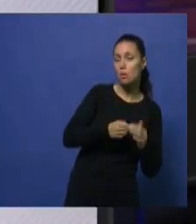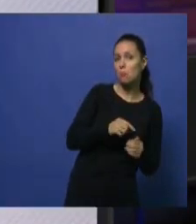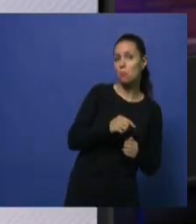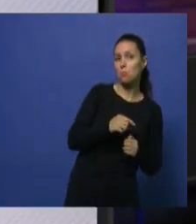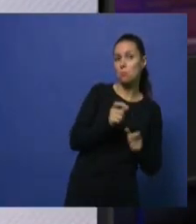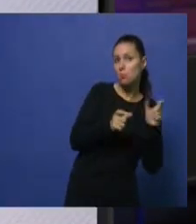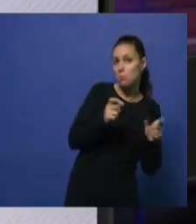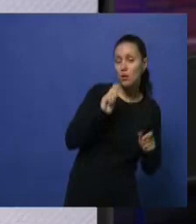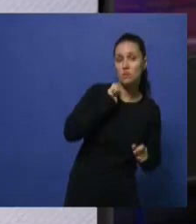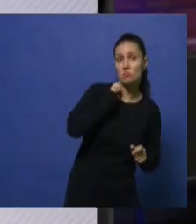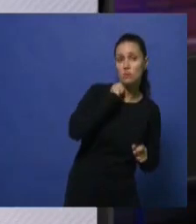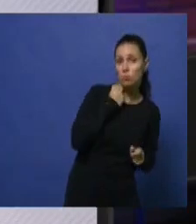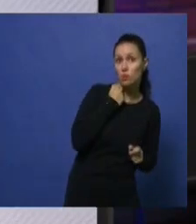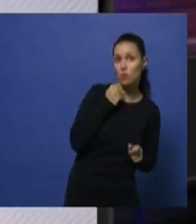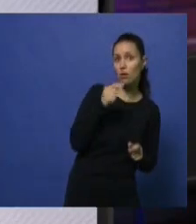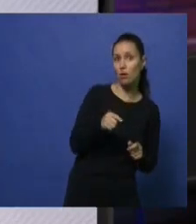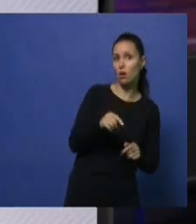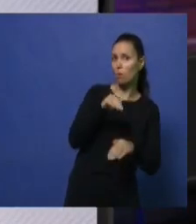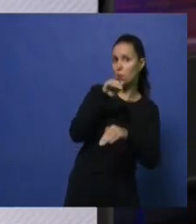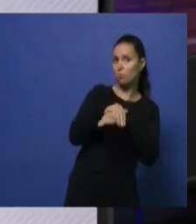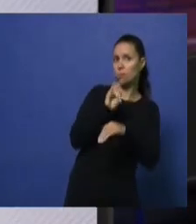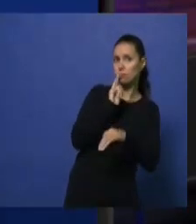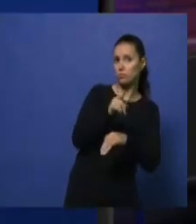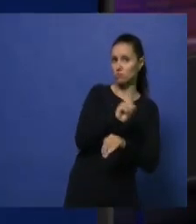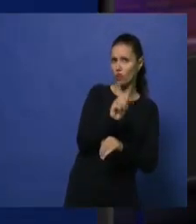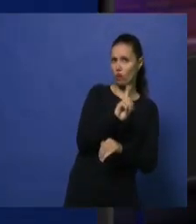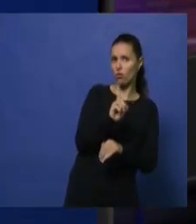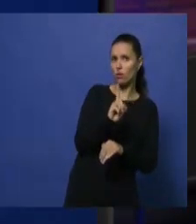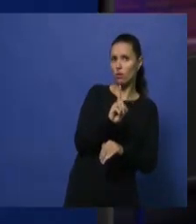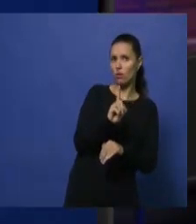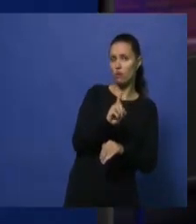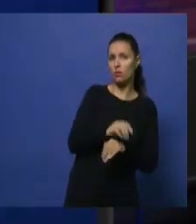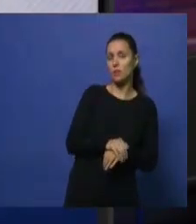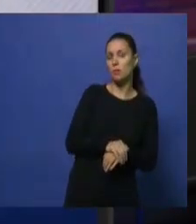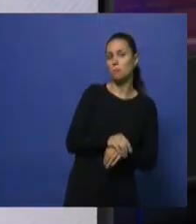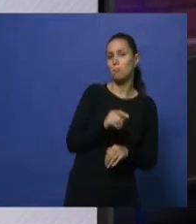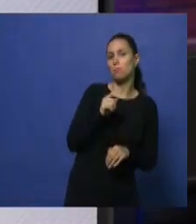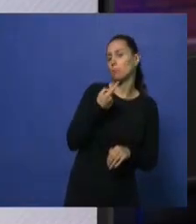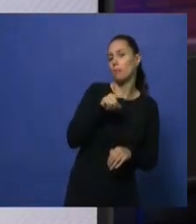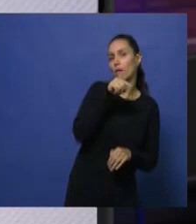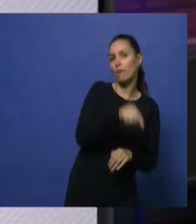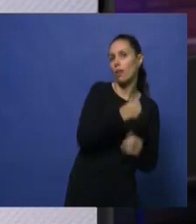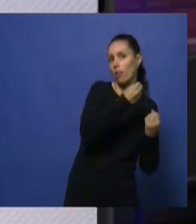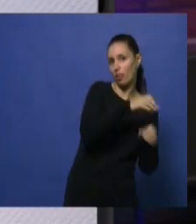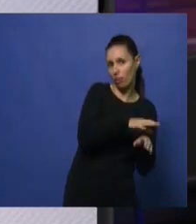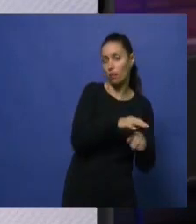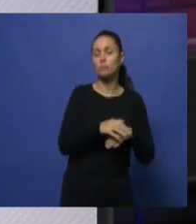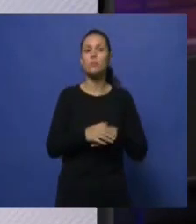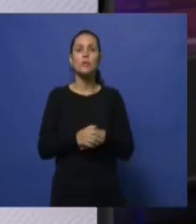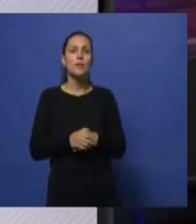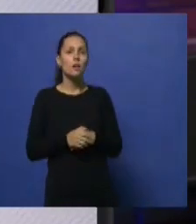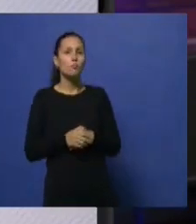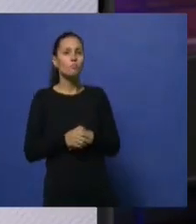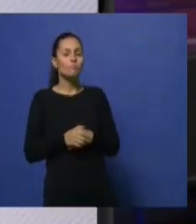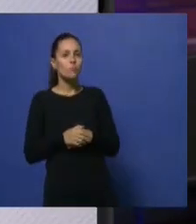éste le cargó responsabilidades al jefe del operativo se fue por otro lado sin embargo terminó renunciando y lo que llama poderosamente la atención es que